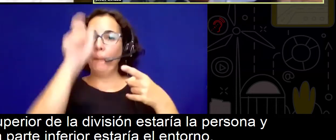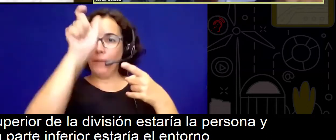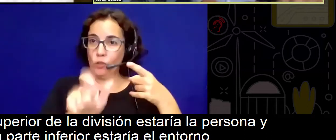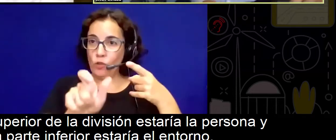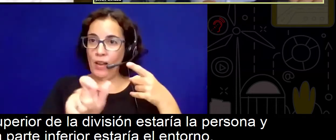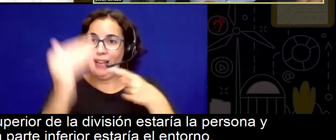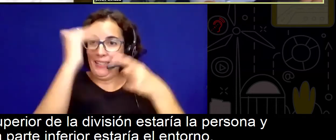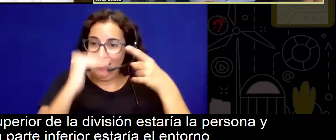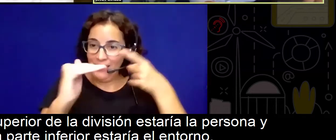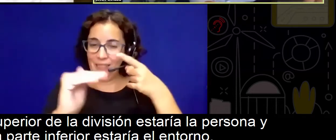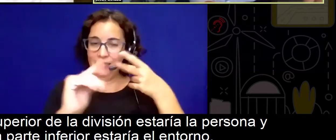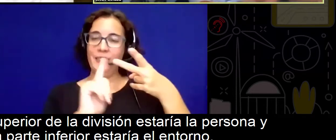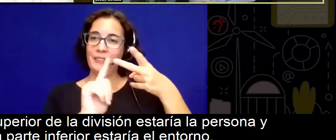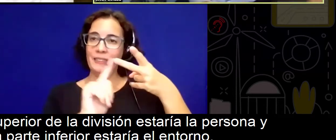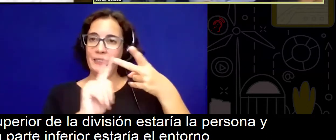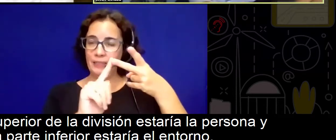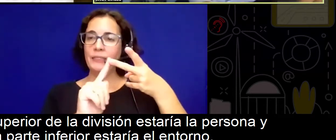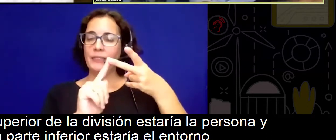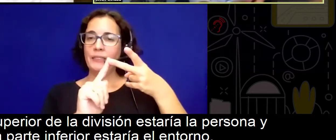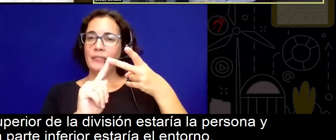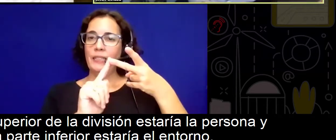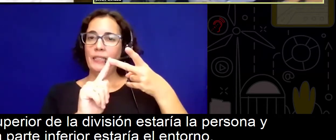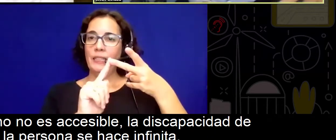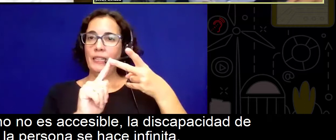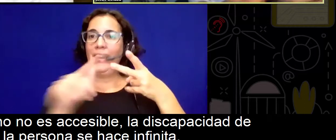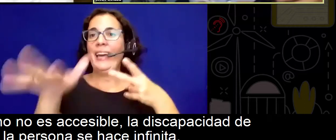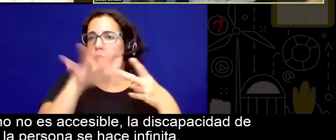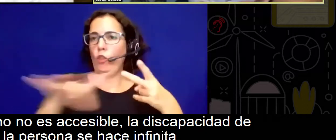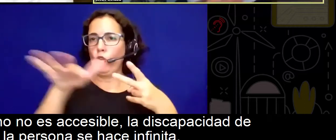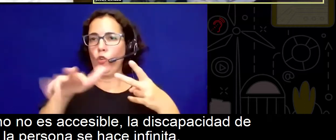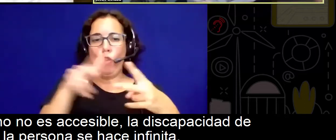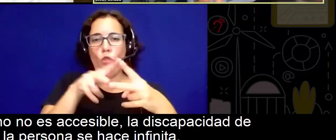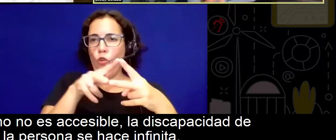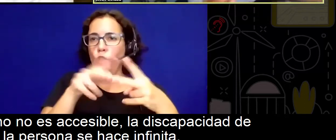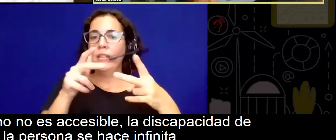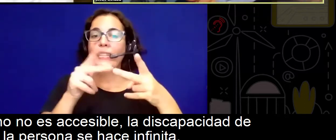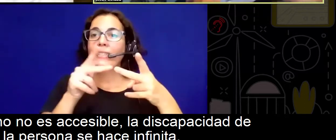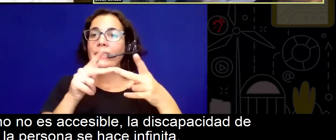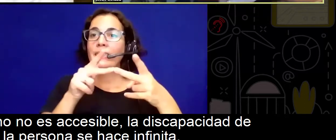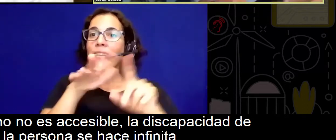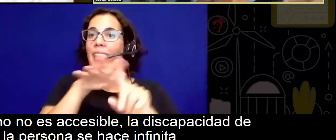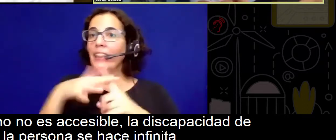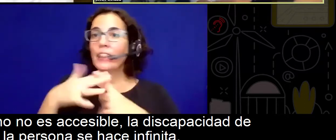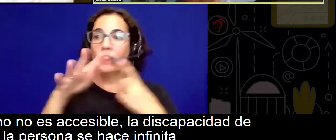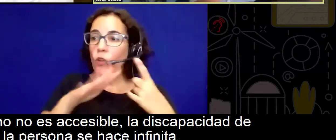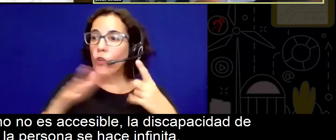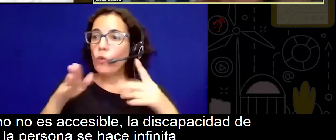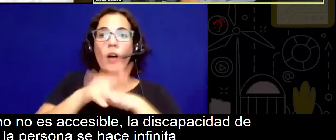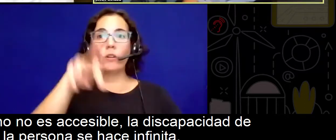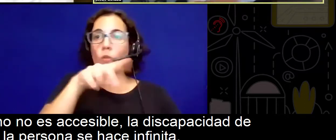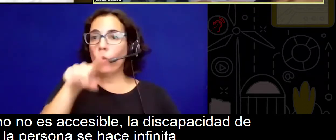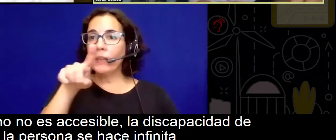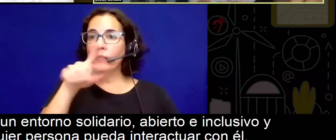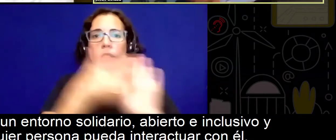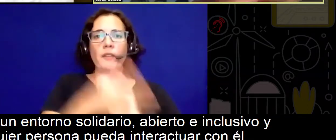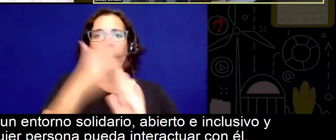parte inferior de la división estaría el entorno. Si el entorno no es accesible, la discapacidad de la persona se hace infinita,